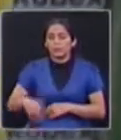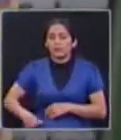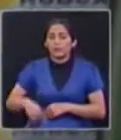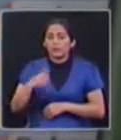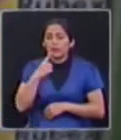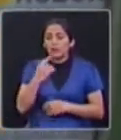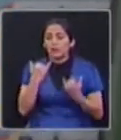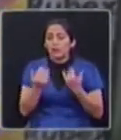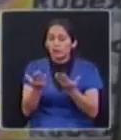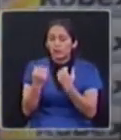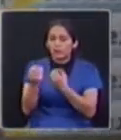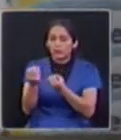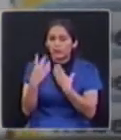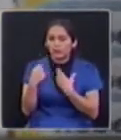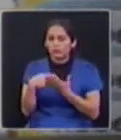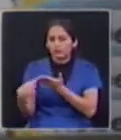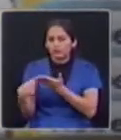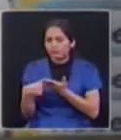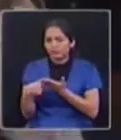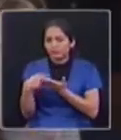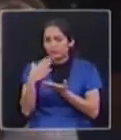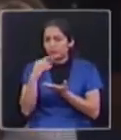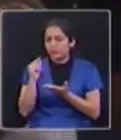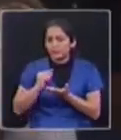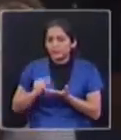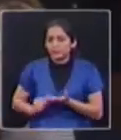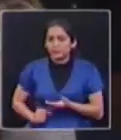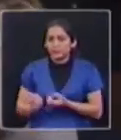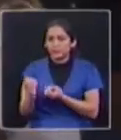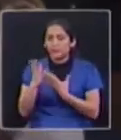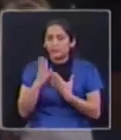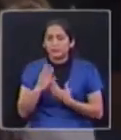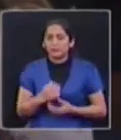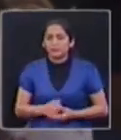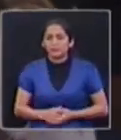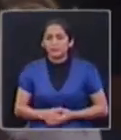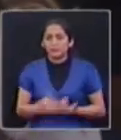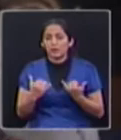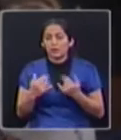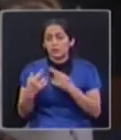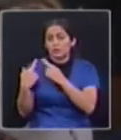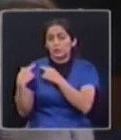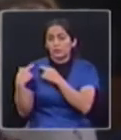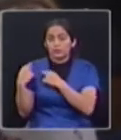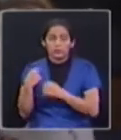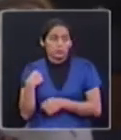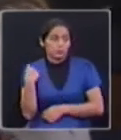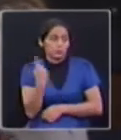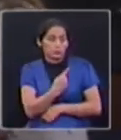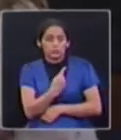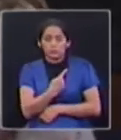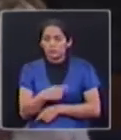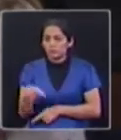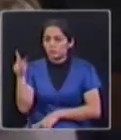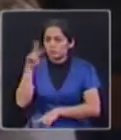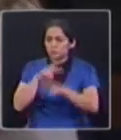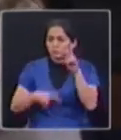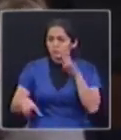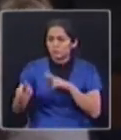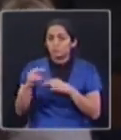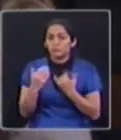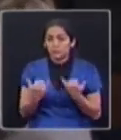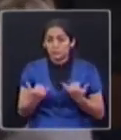fiscalizadora que determine responsabilidades. Cumpliendo con nuestro rol de fiscalizadores, estamos siguiendo muy de cerca el proceso. No podemos